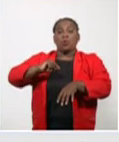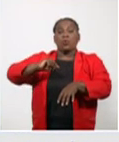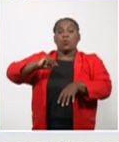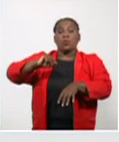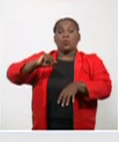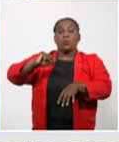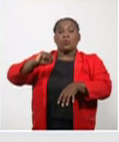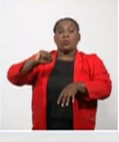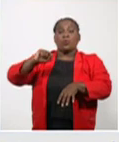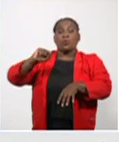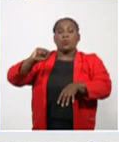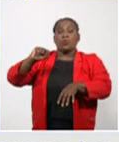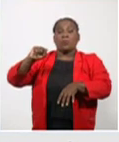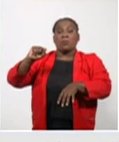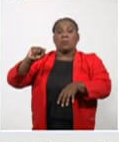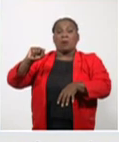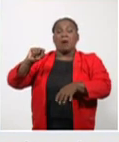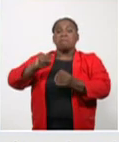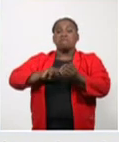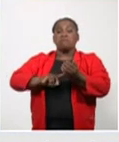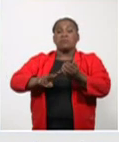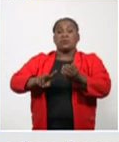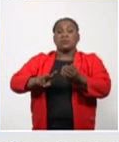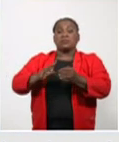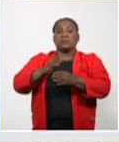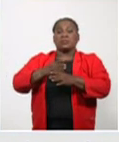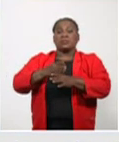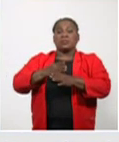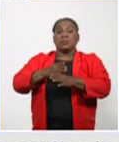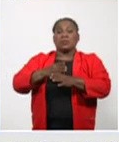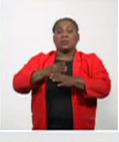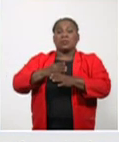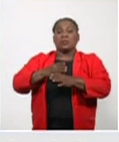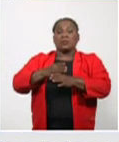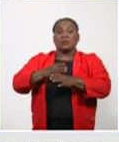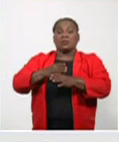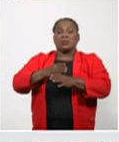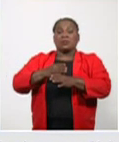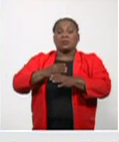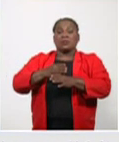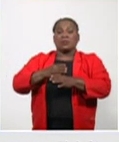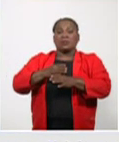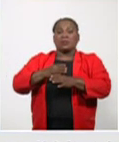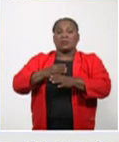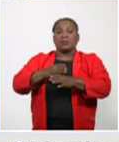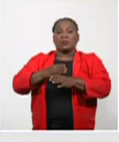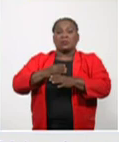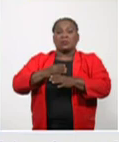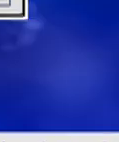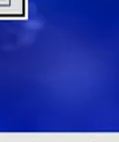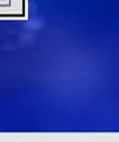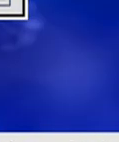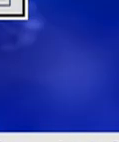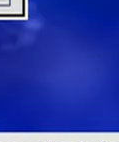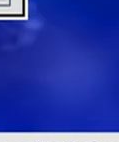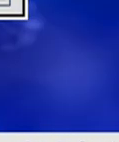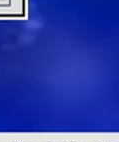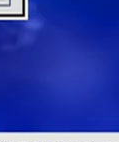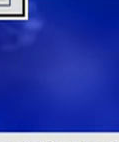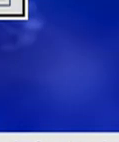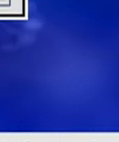la provincia de Santiago de Cuba, con también una dispersión en todos sus municipios. Recordemos